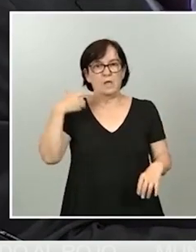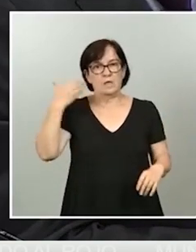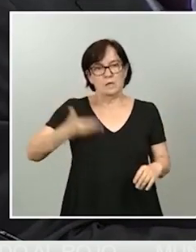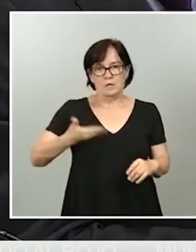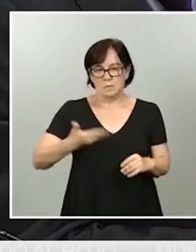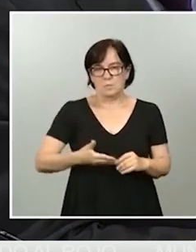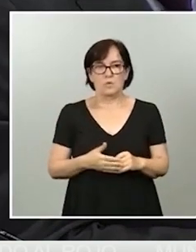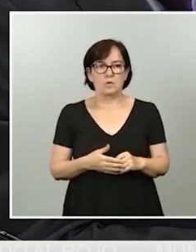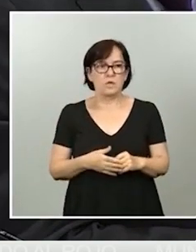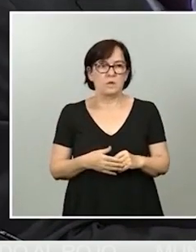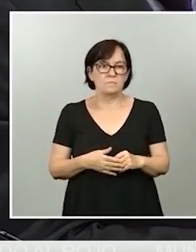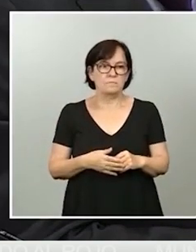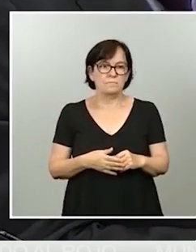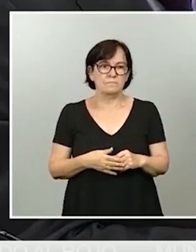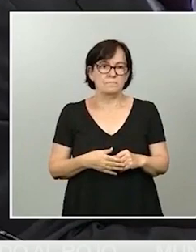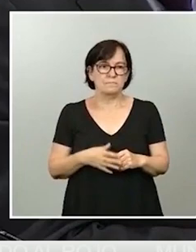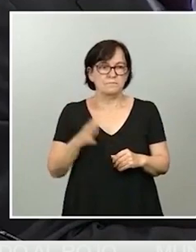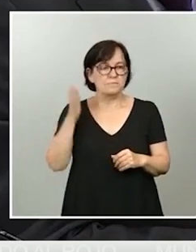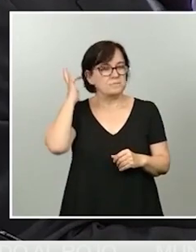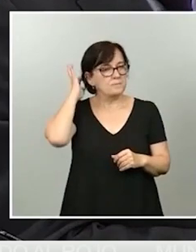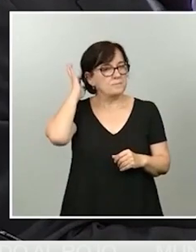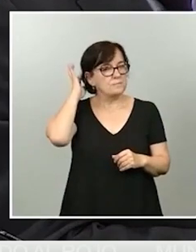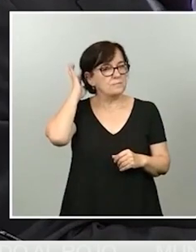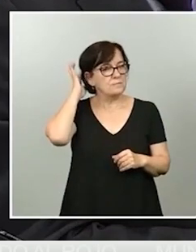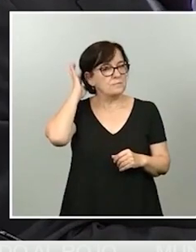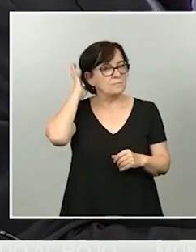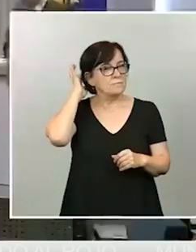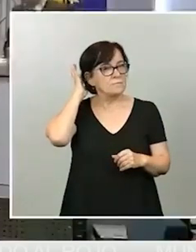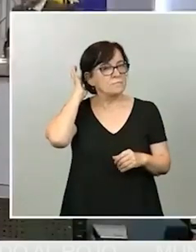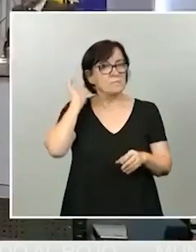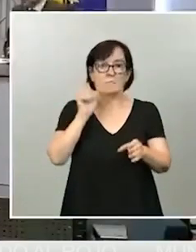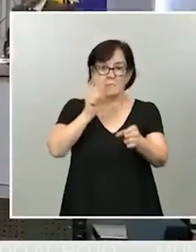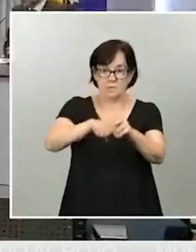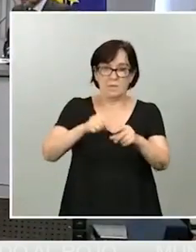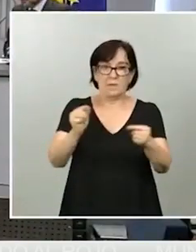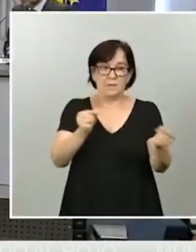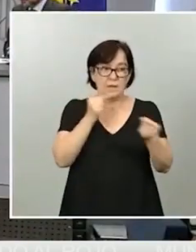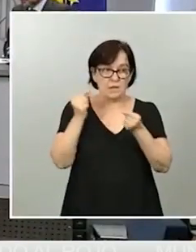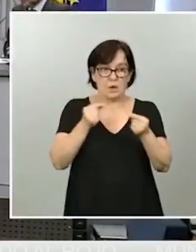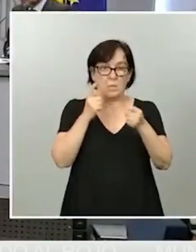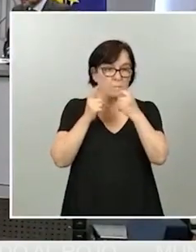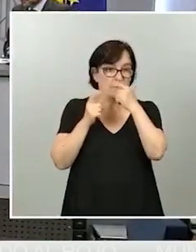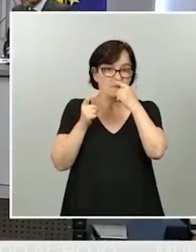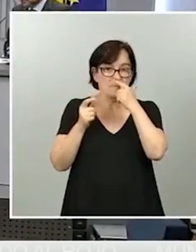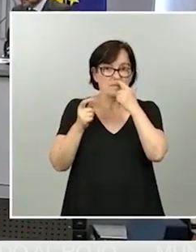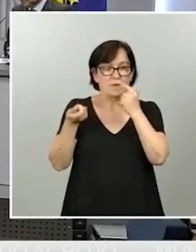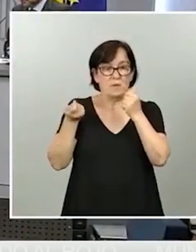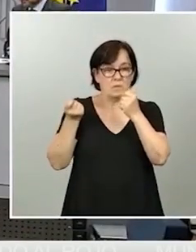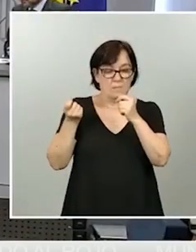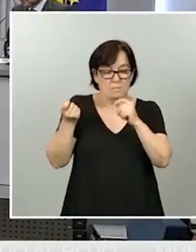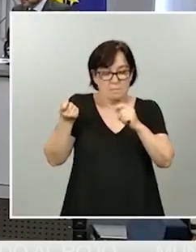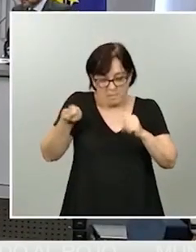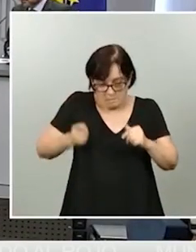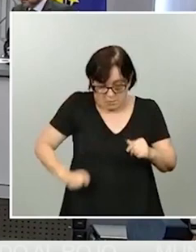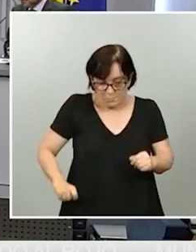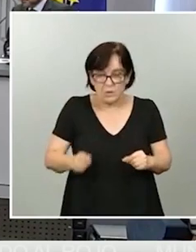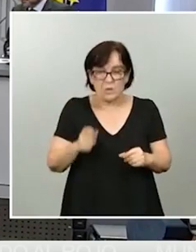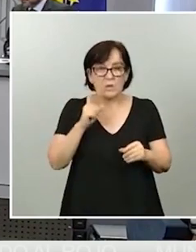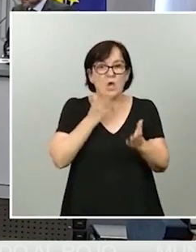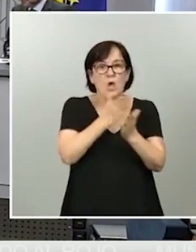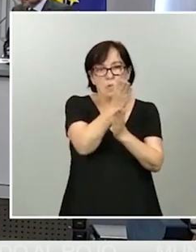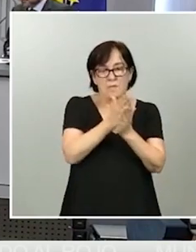de dilucidar que hay gente que no merece estar donde está porque ha sido